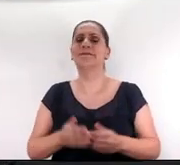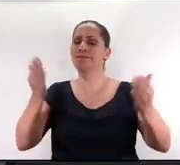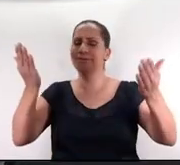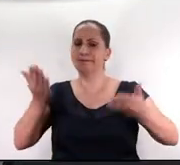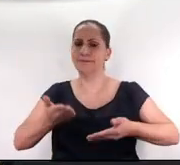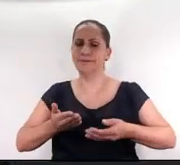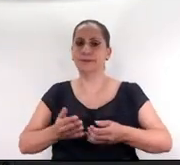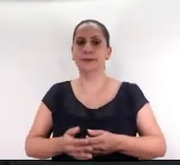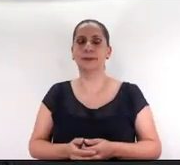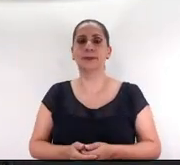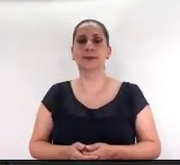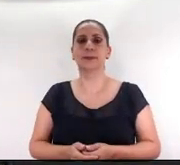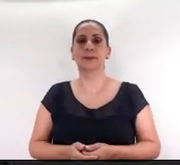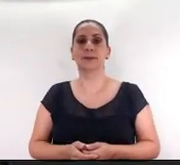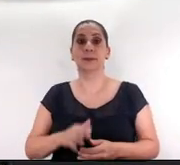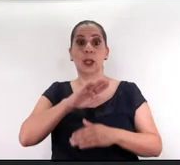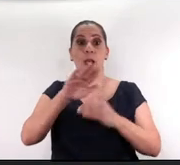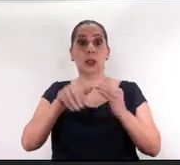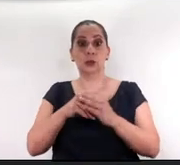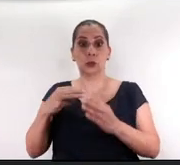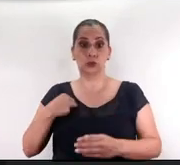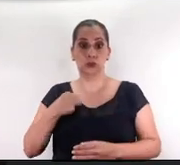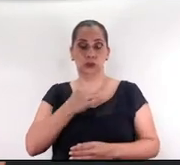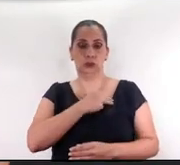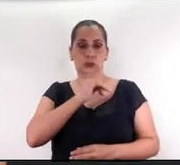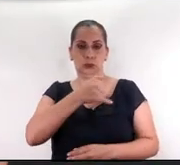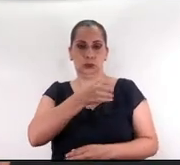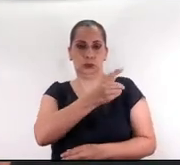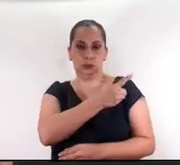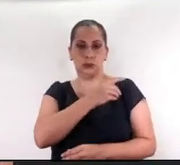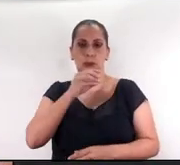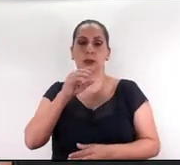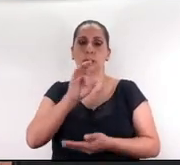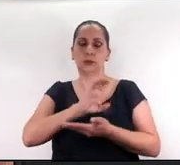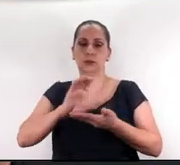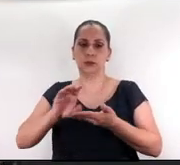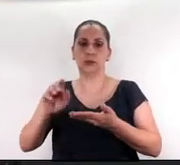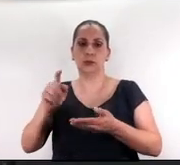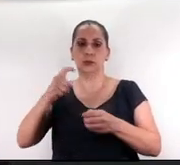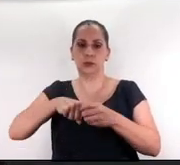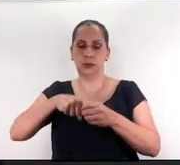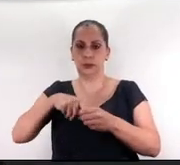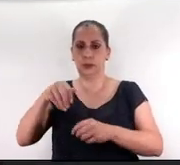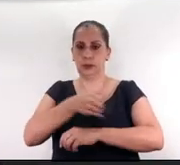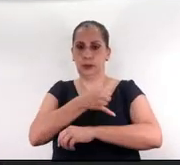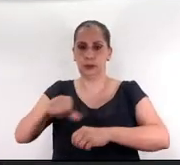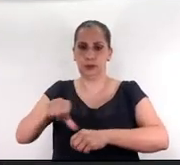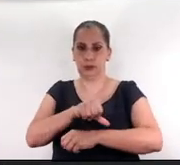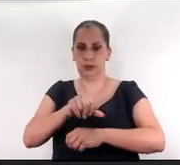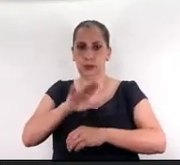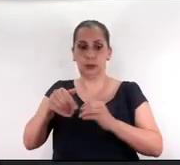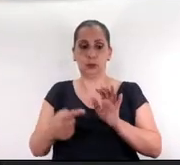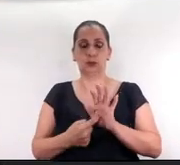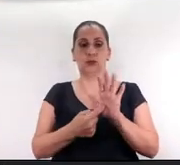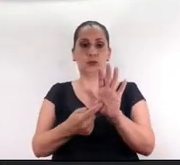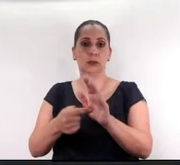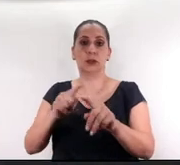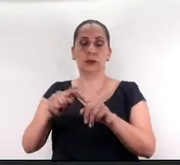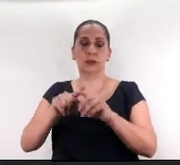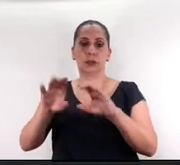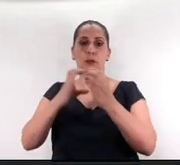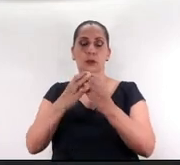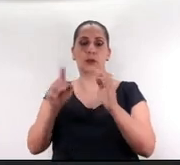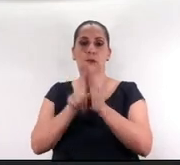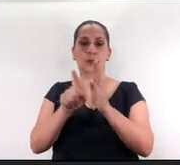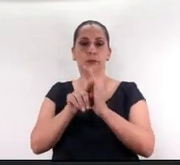bienvenida a todos los miembros de la Junta Directiva del Colegio Federado de Ingenieros y Arquitectos, a los representantes de la Comisión